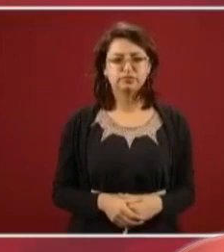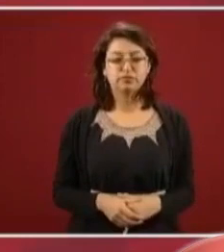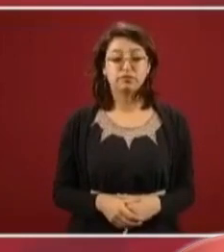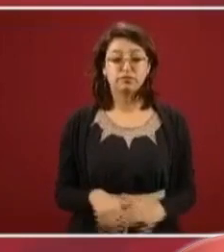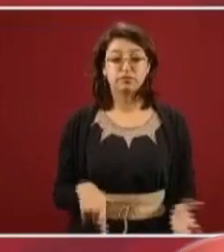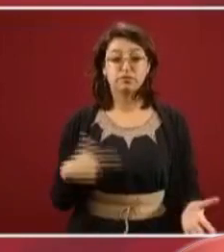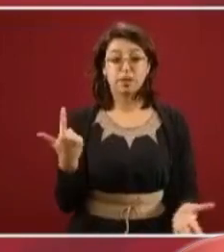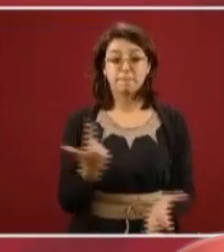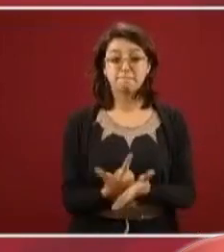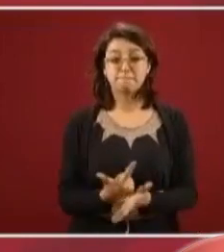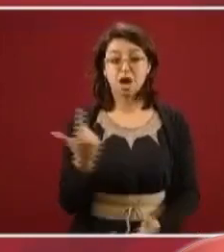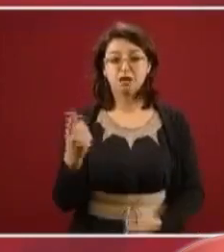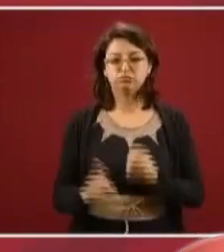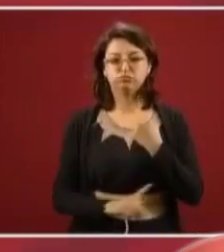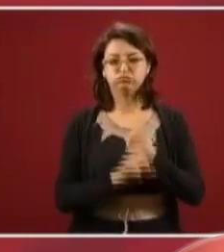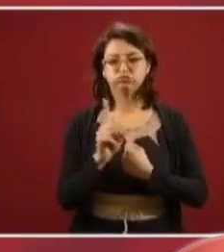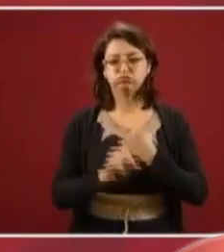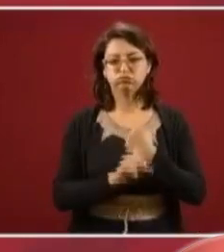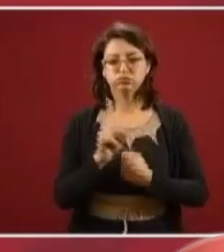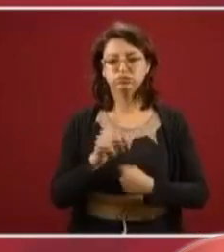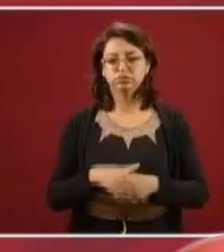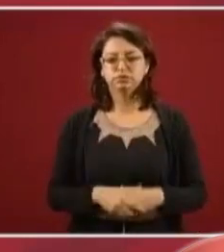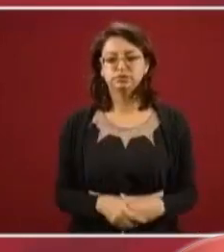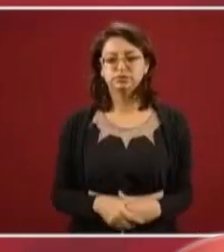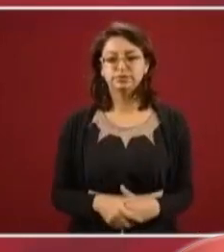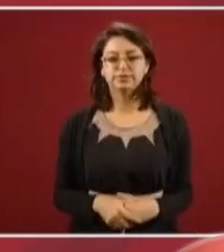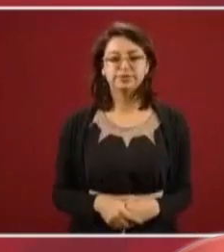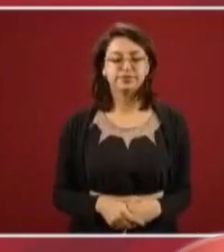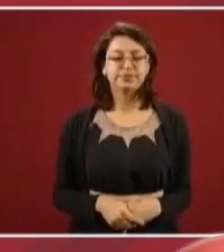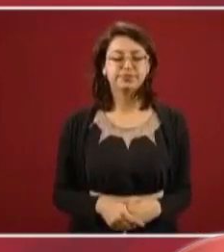grave y tiene que ver con